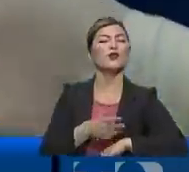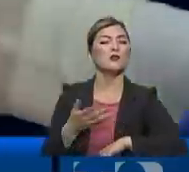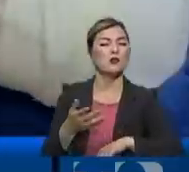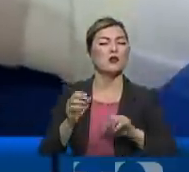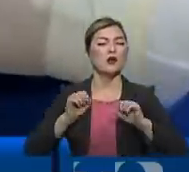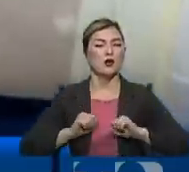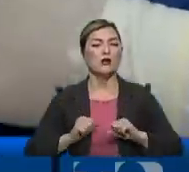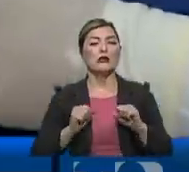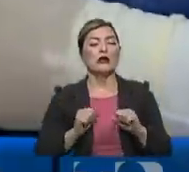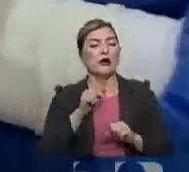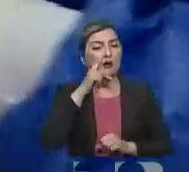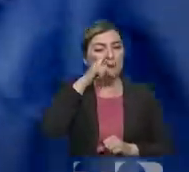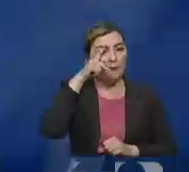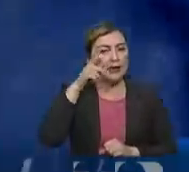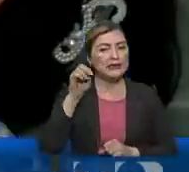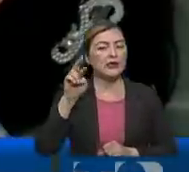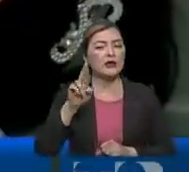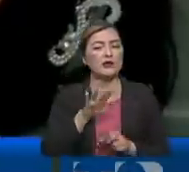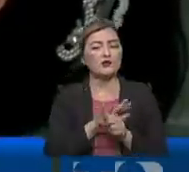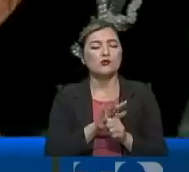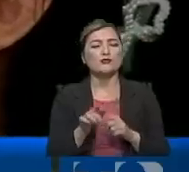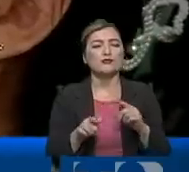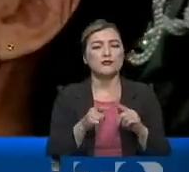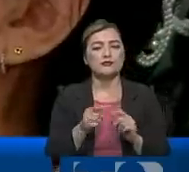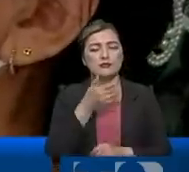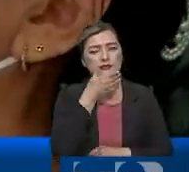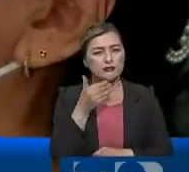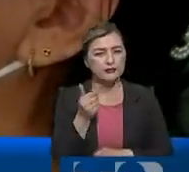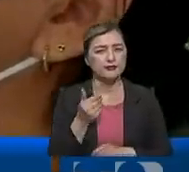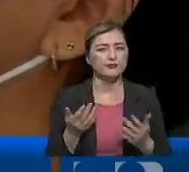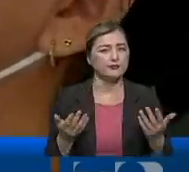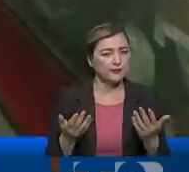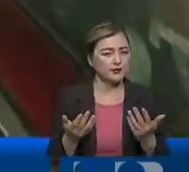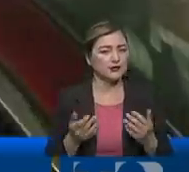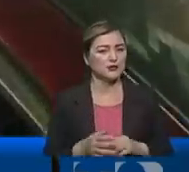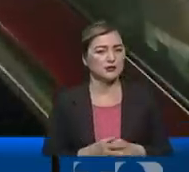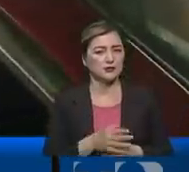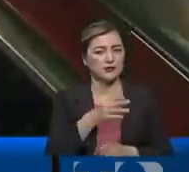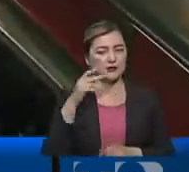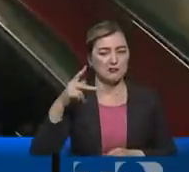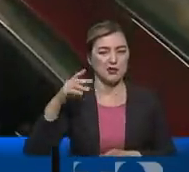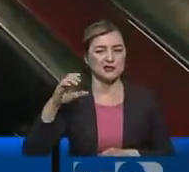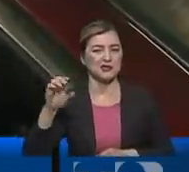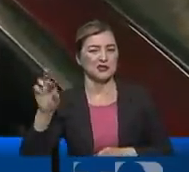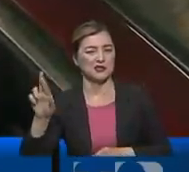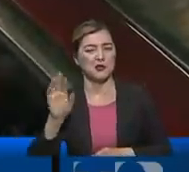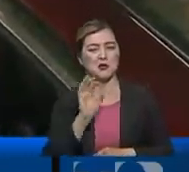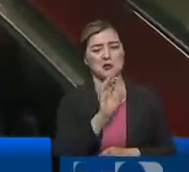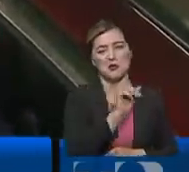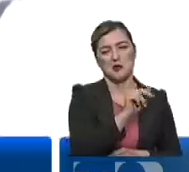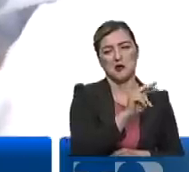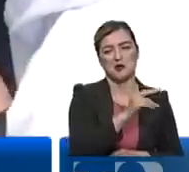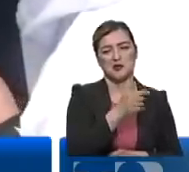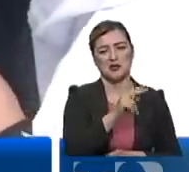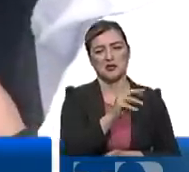en el que debo realizarme una prueba de COVID. Siempre es mejor hacer la prueba, sea esta PCR o antígeno, teniendo